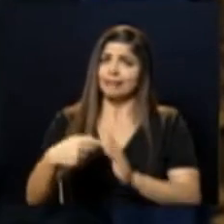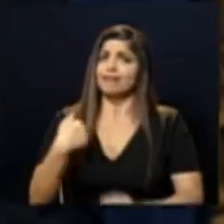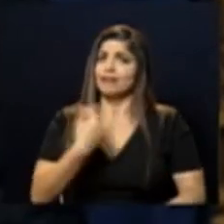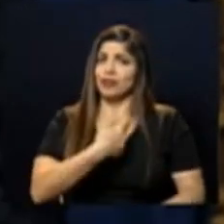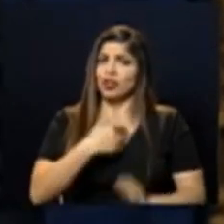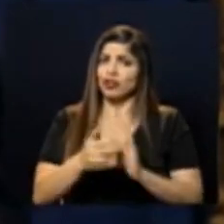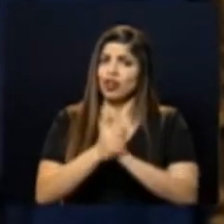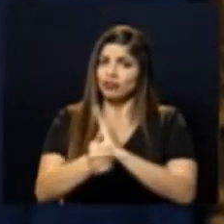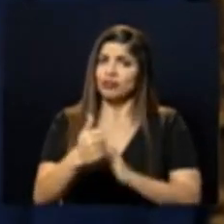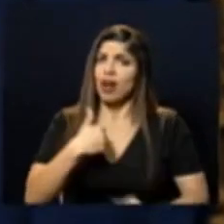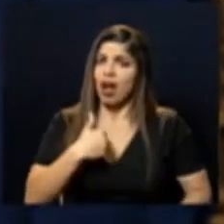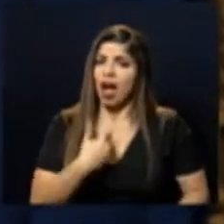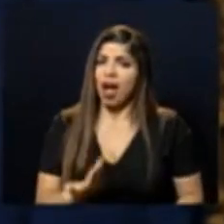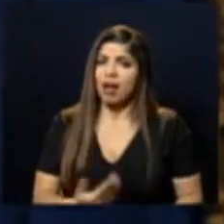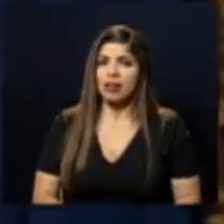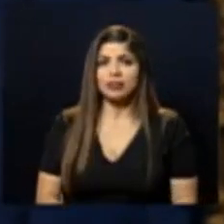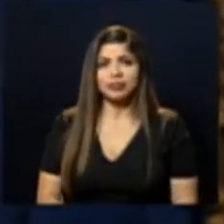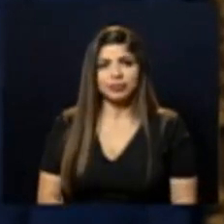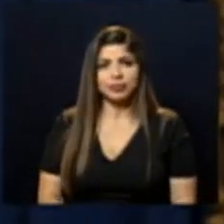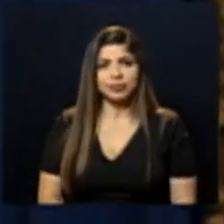somos capaces.